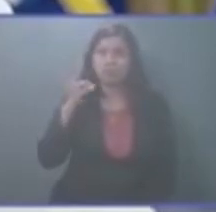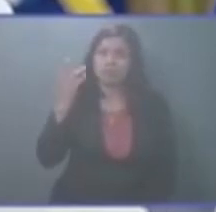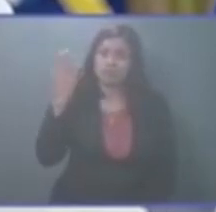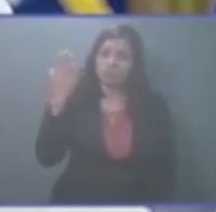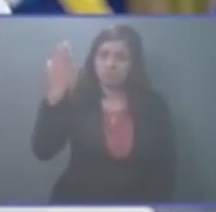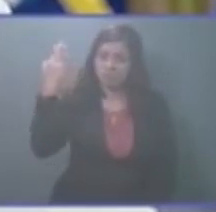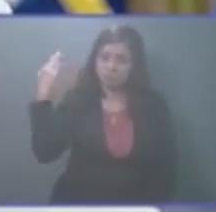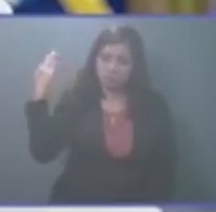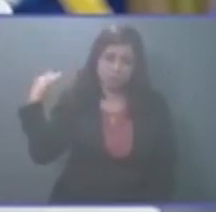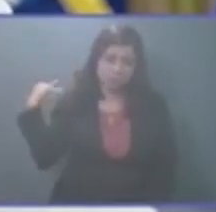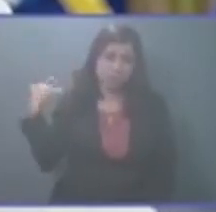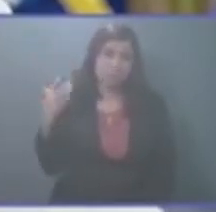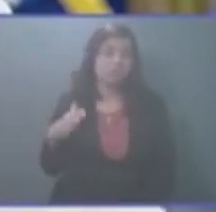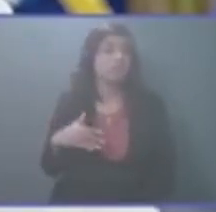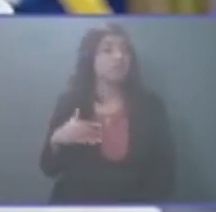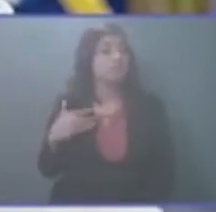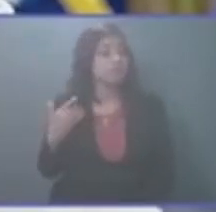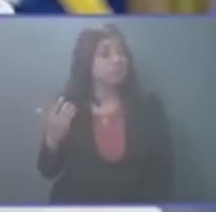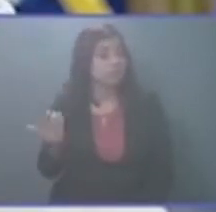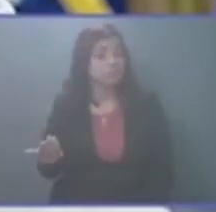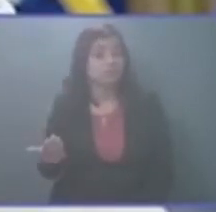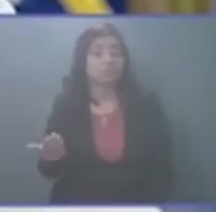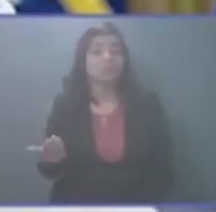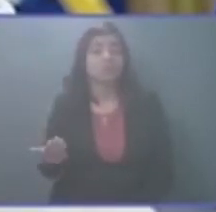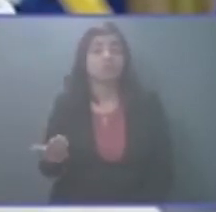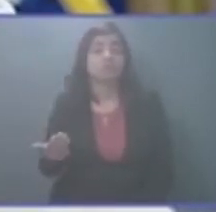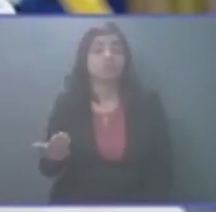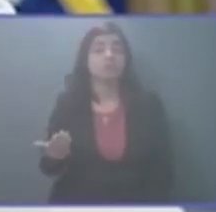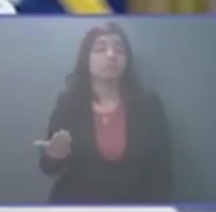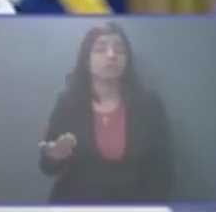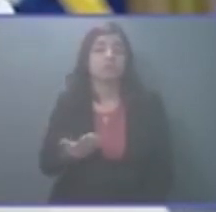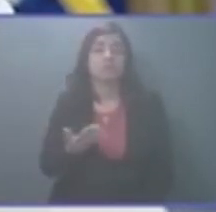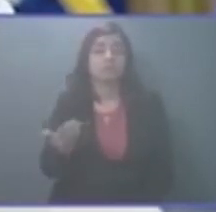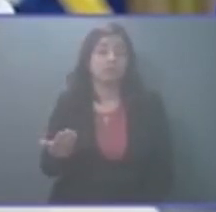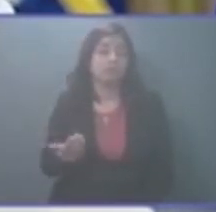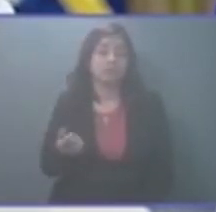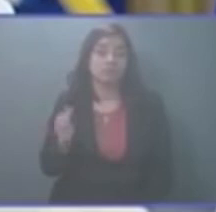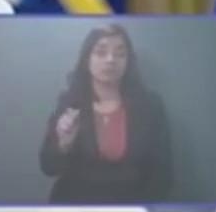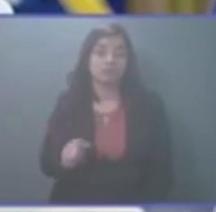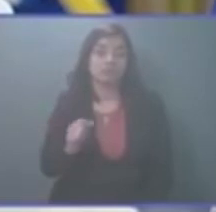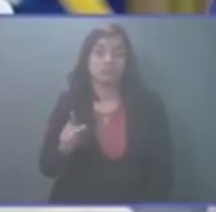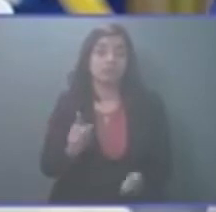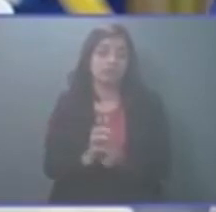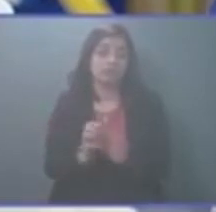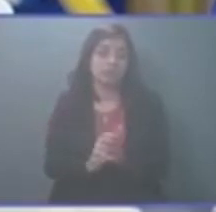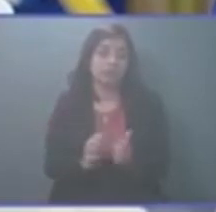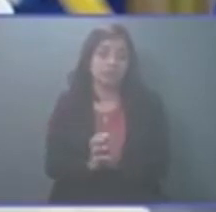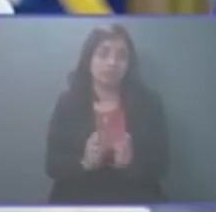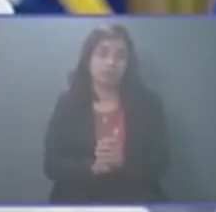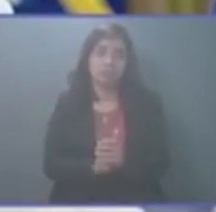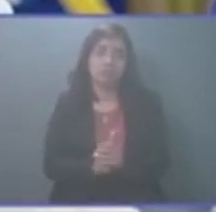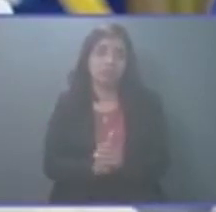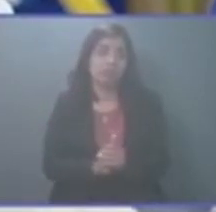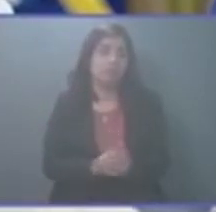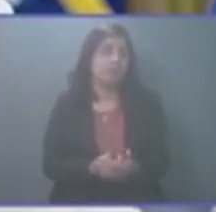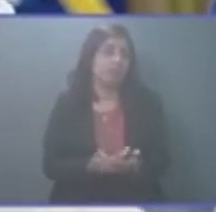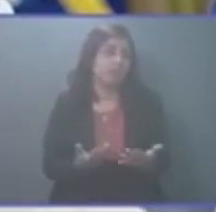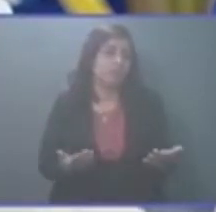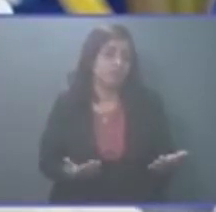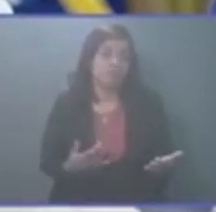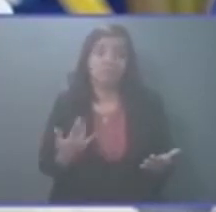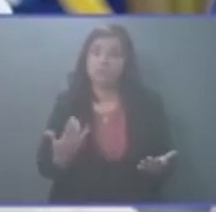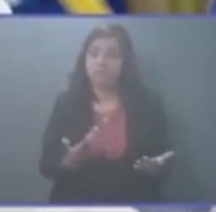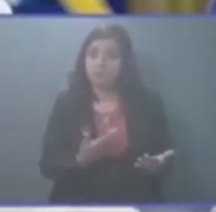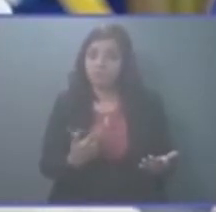en el que se abocaron a presentar su problemática y hemos sido